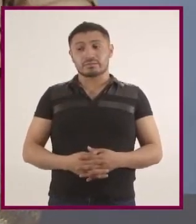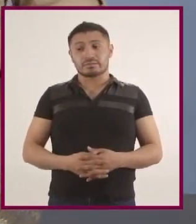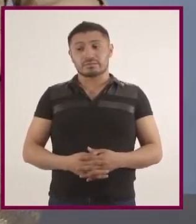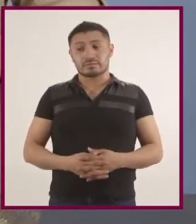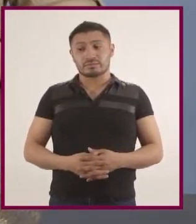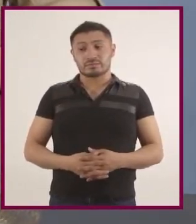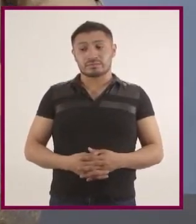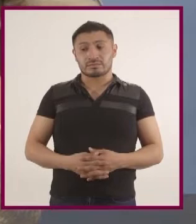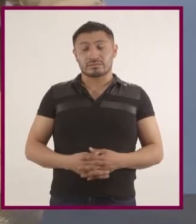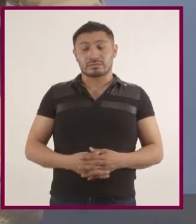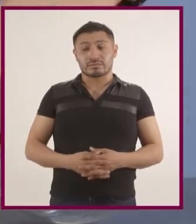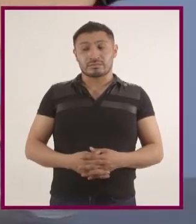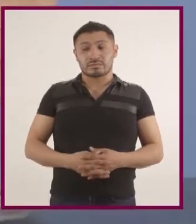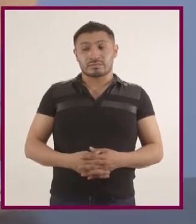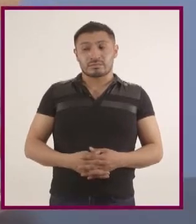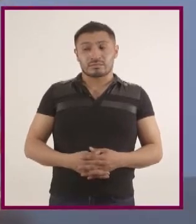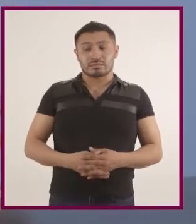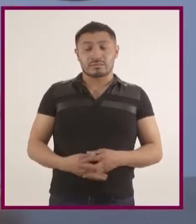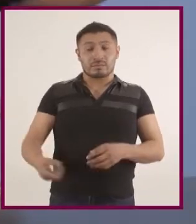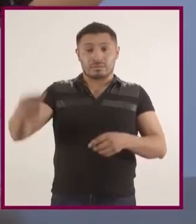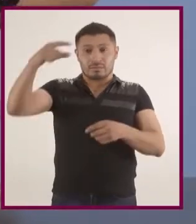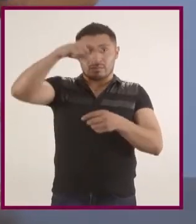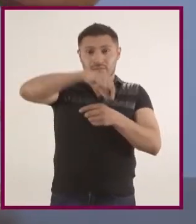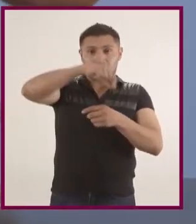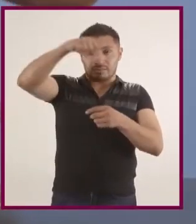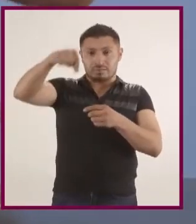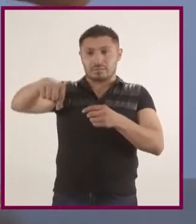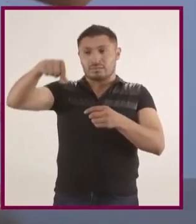los vamos a colocar en la parte de atrás